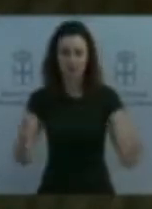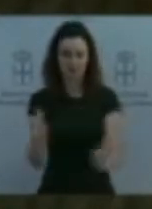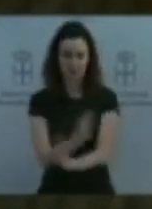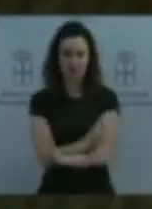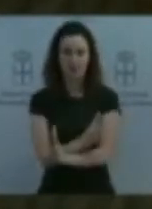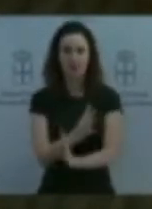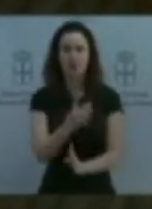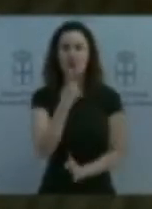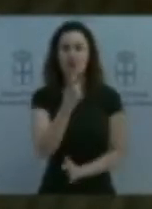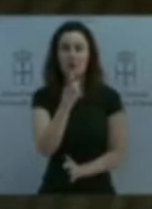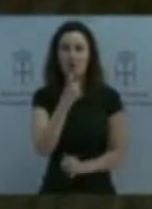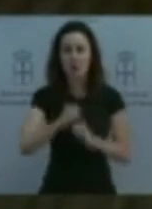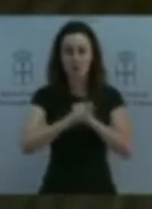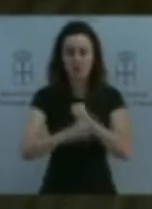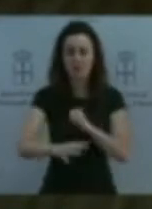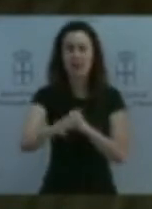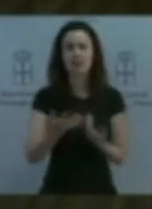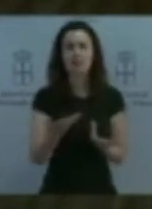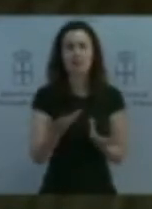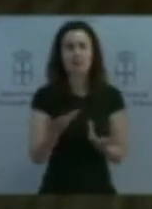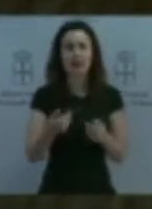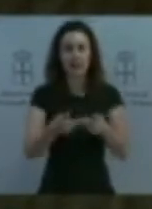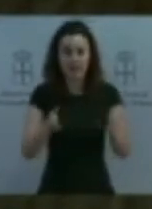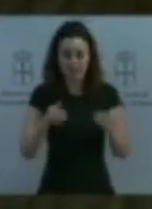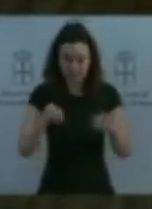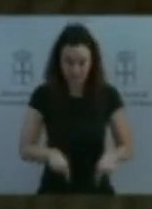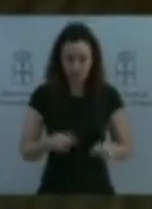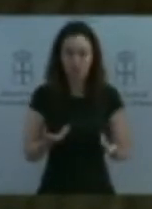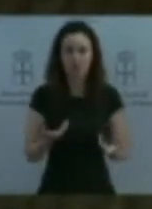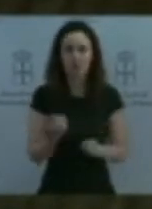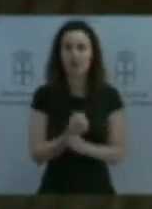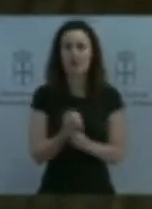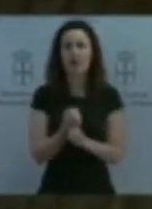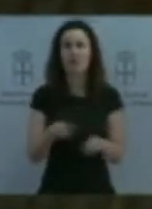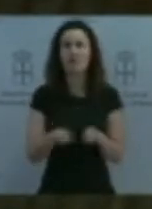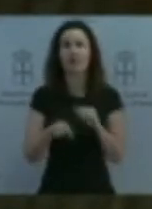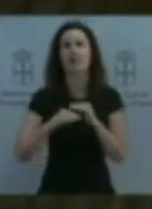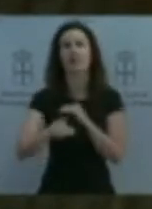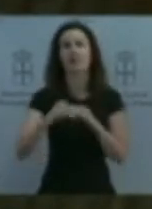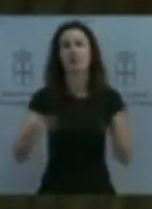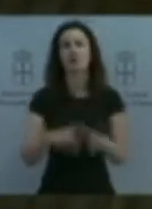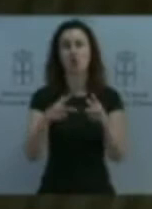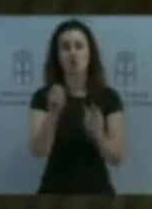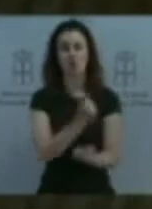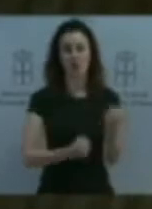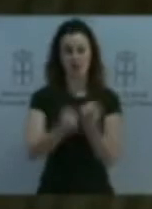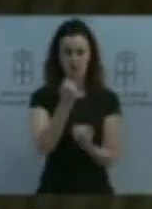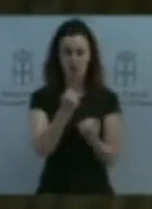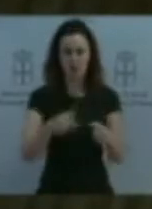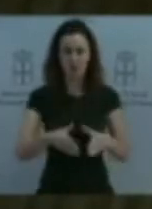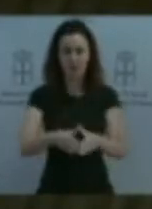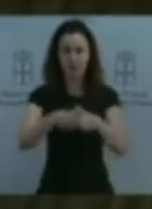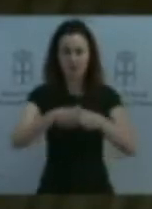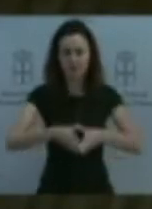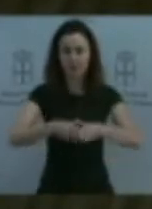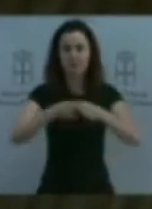trabajo para favorecer el sostenimiento socioeconómico de la flota asturiana. Asturias cuenta con una flota pesquera censada en su